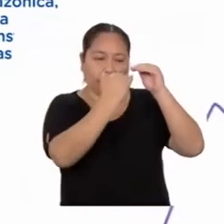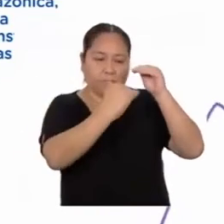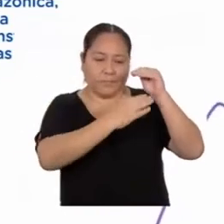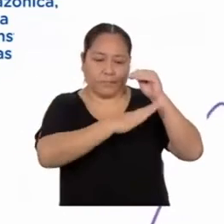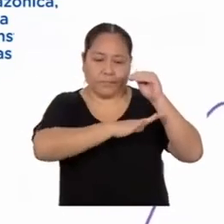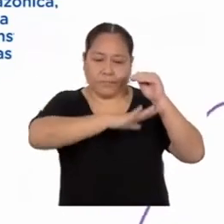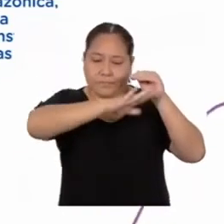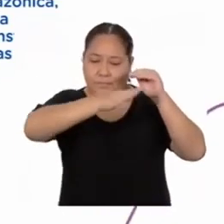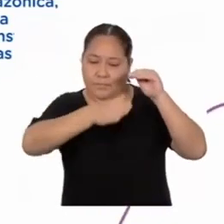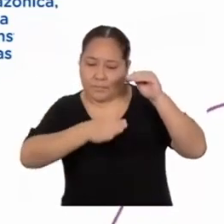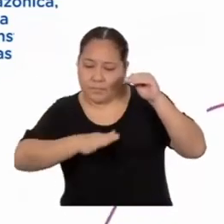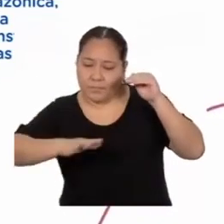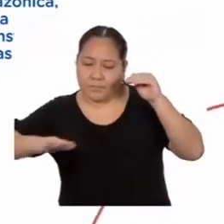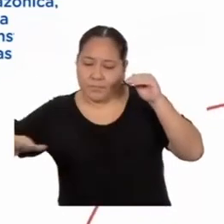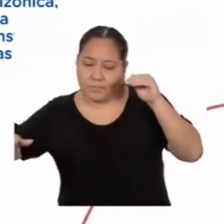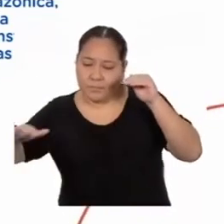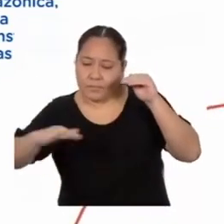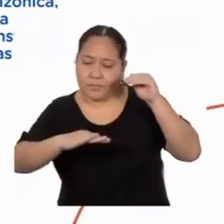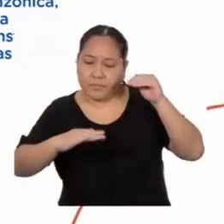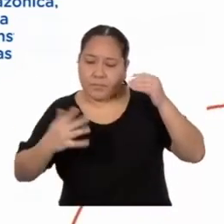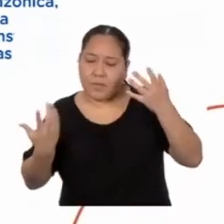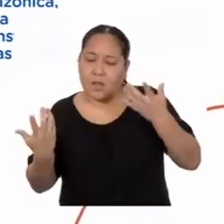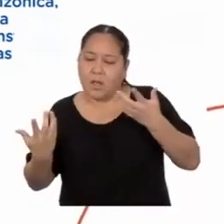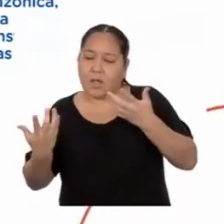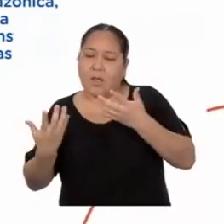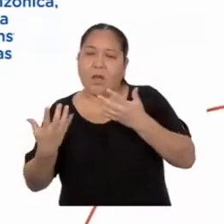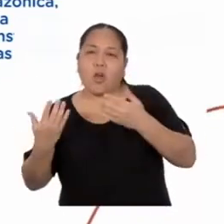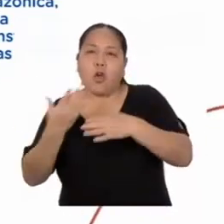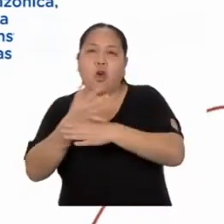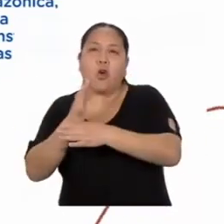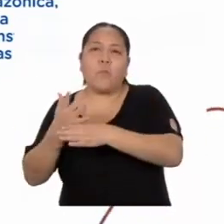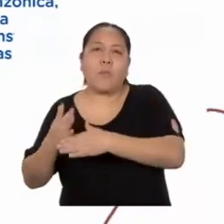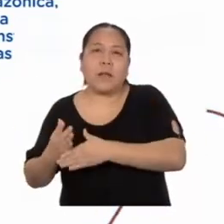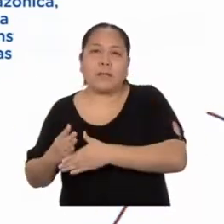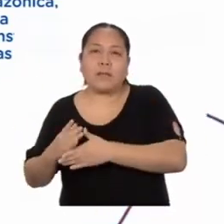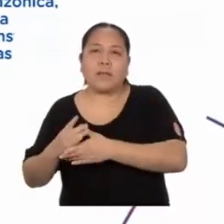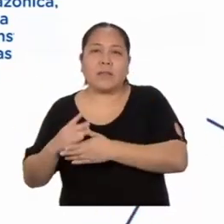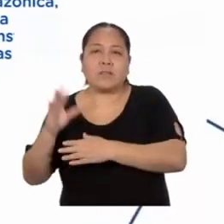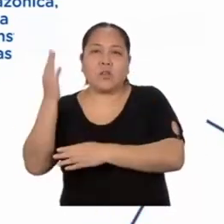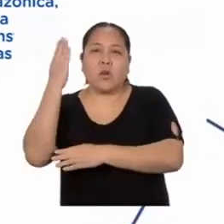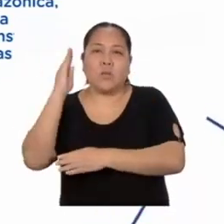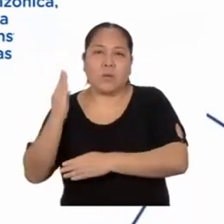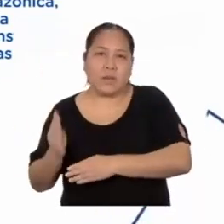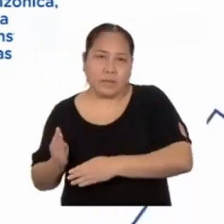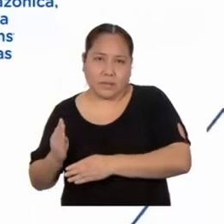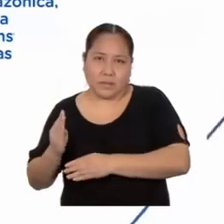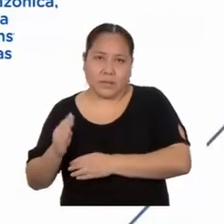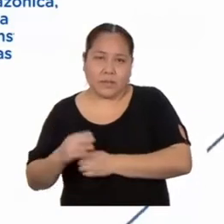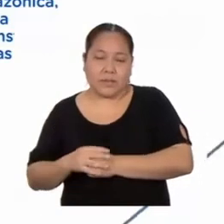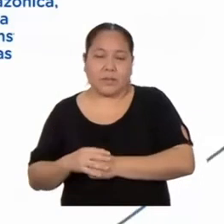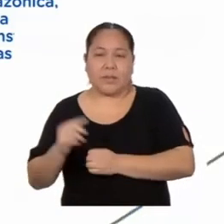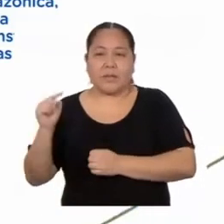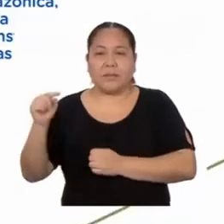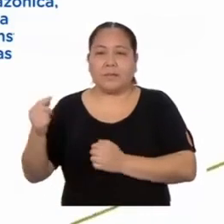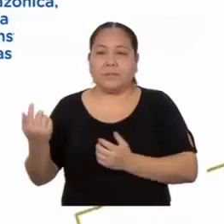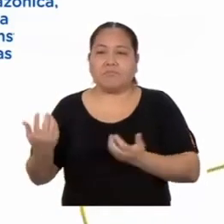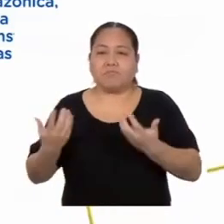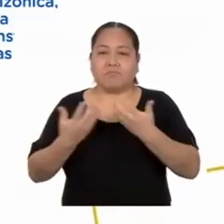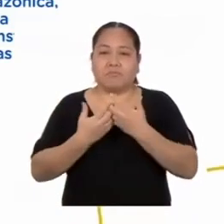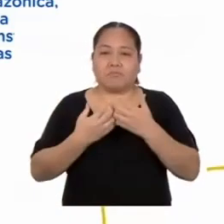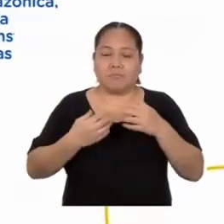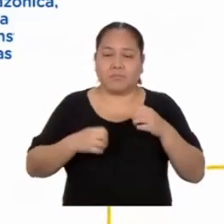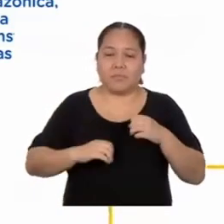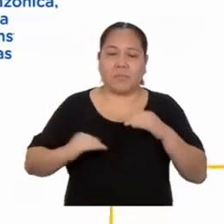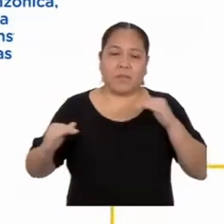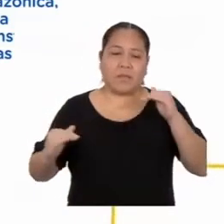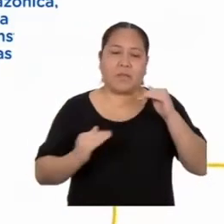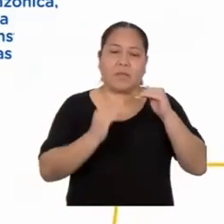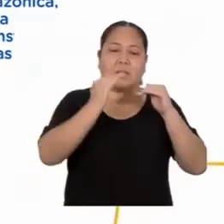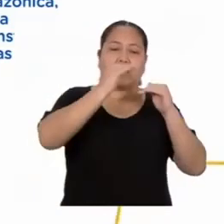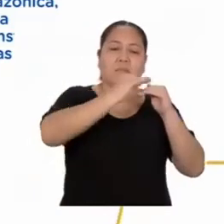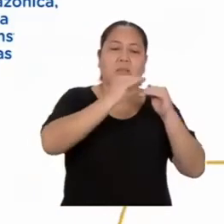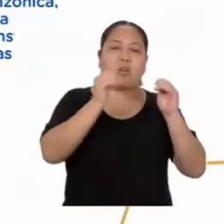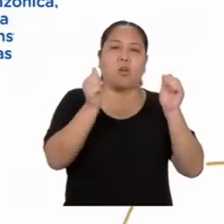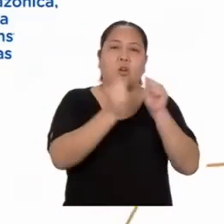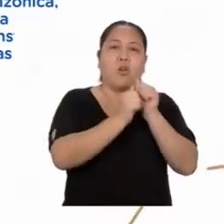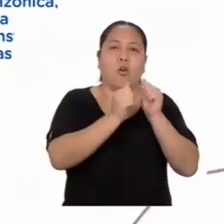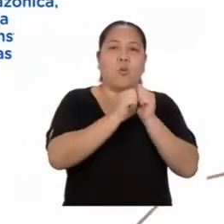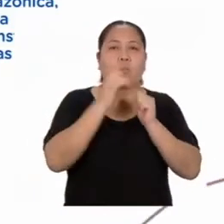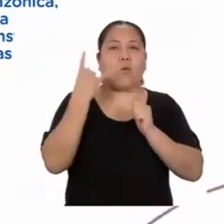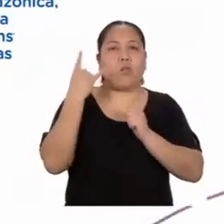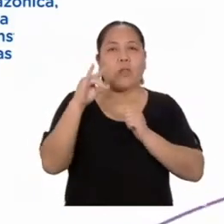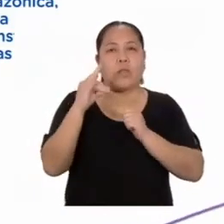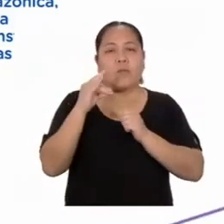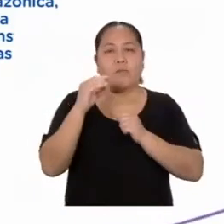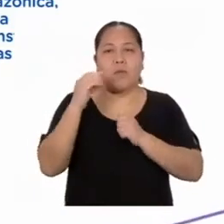llano amazónico compartidas con Brasil y porciones de selva alta y yungas fluviales, que junto con la de Bolivia,